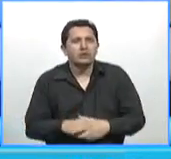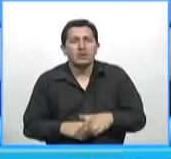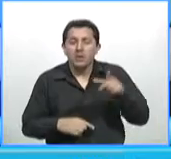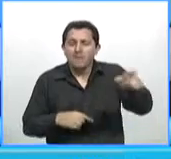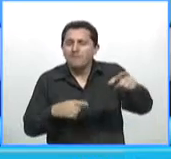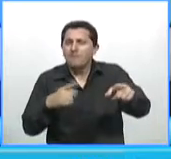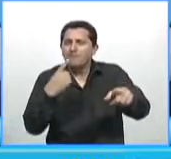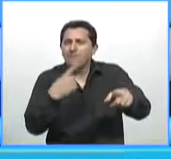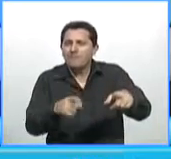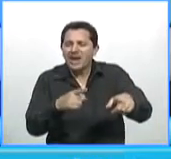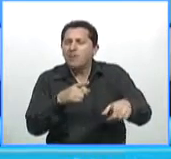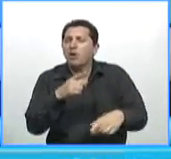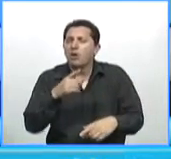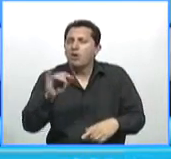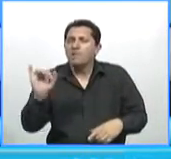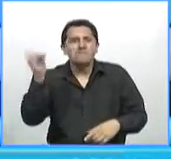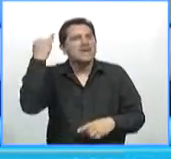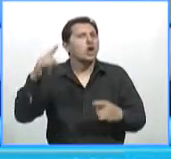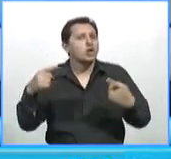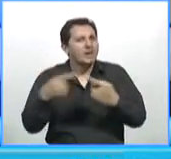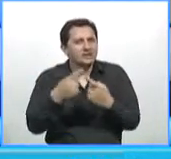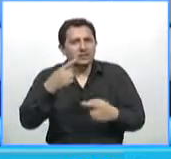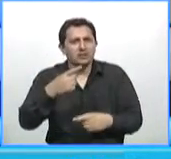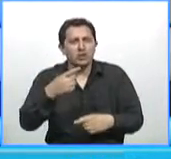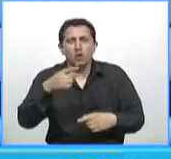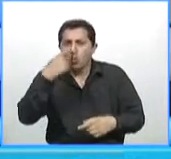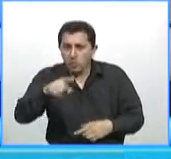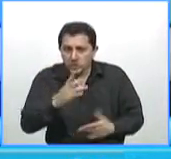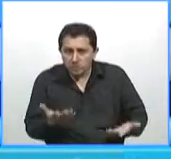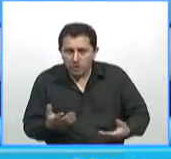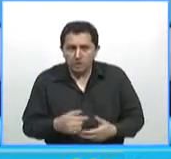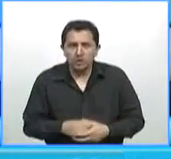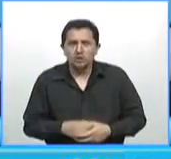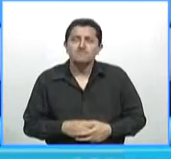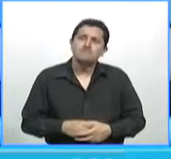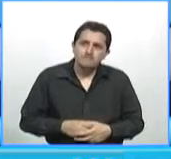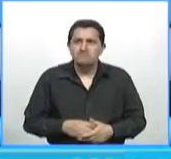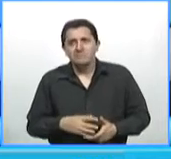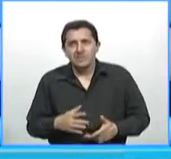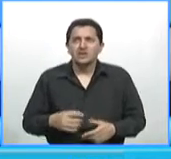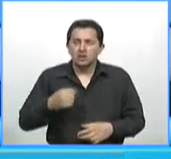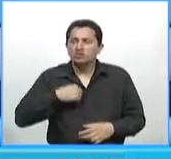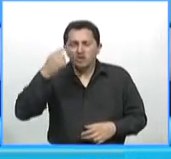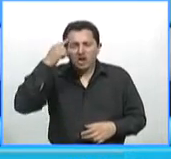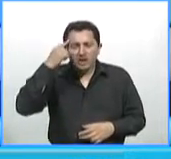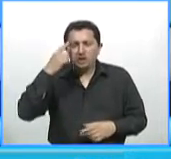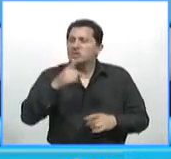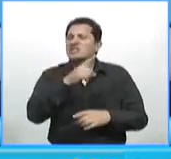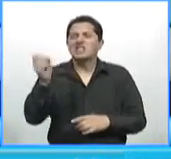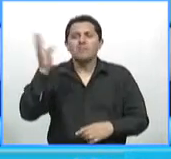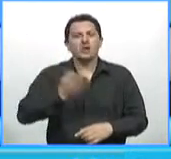torneo? Sí, en realidad... Más allá de la cantidad de goles. Sí, creo que se jugó 100% con la